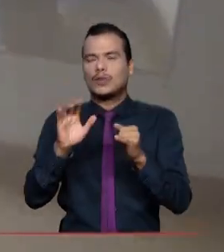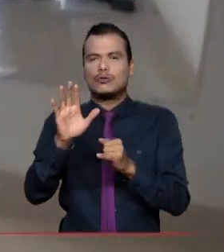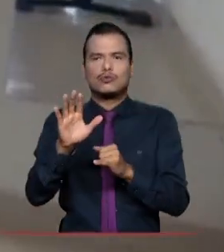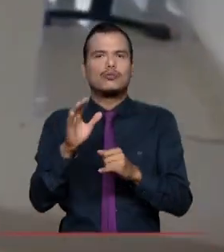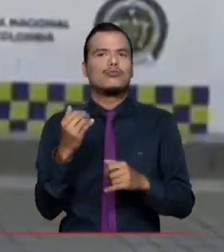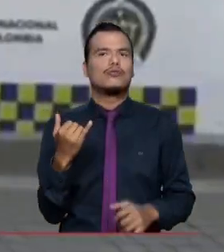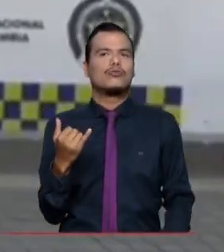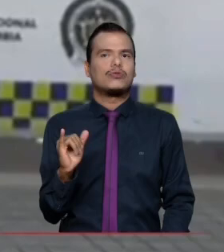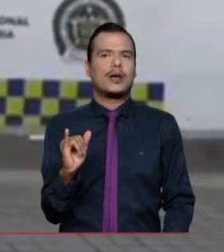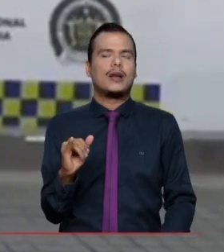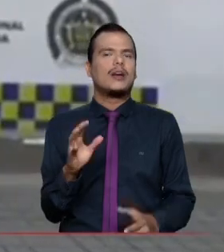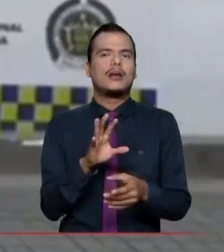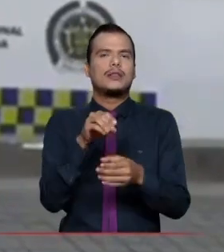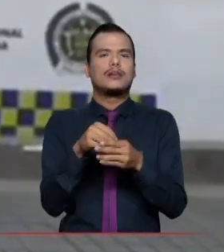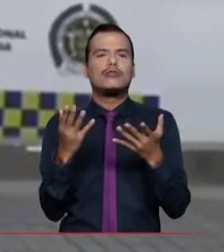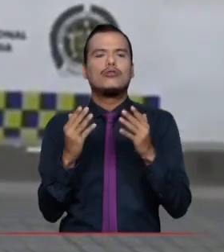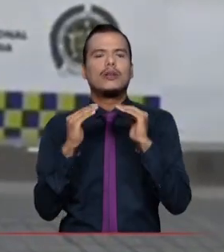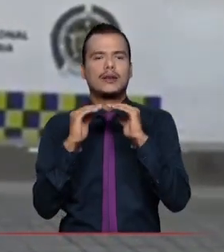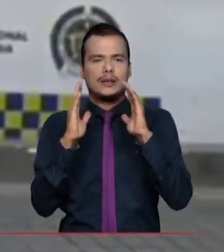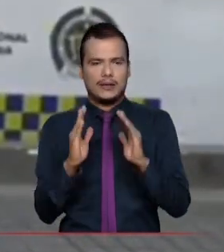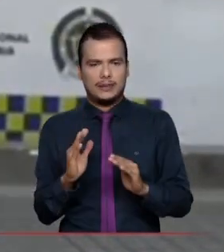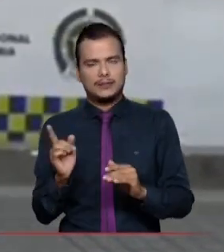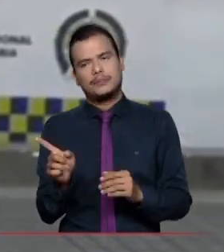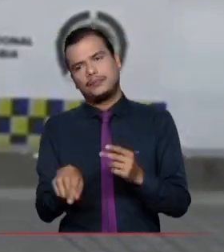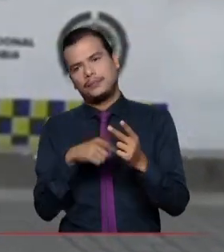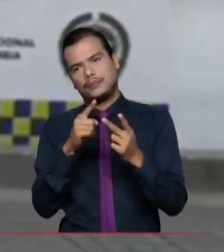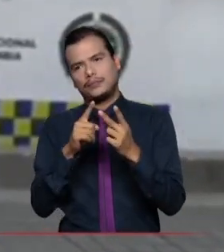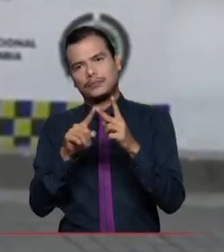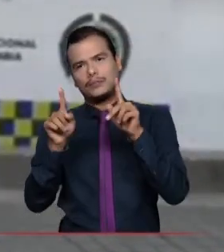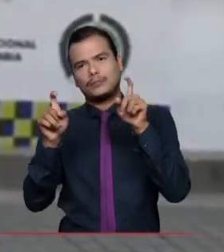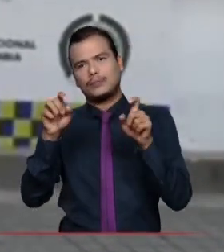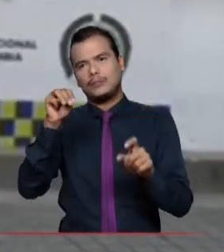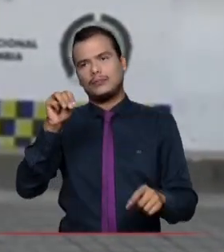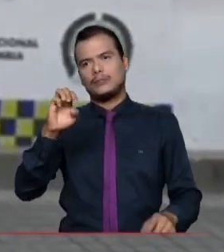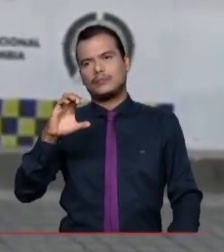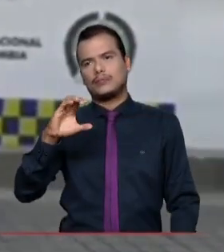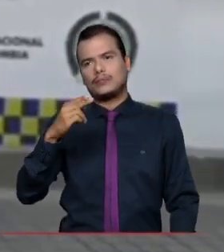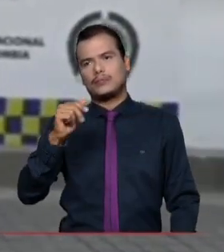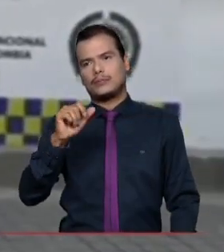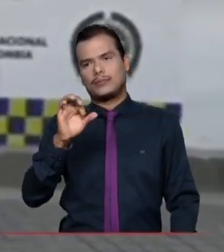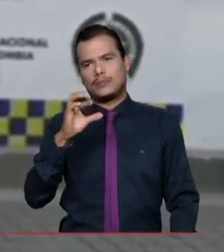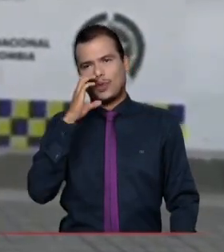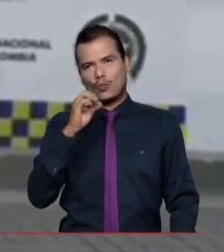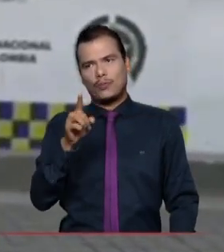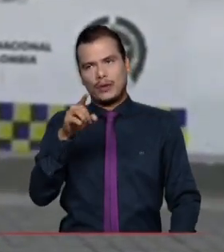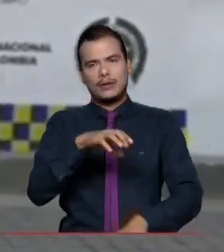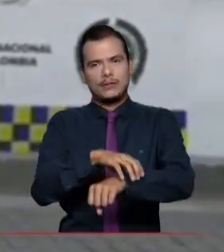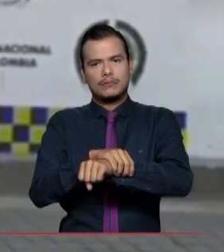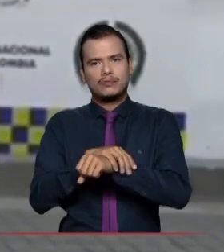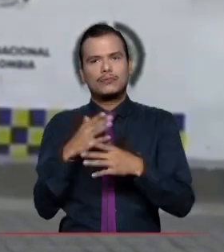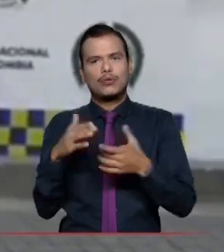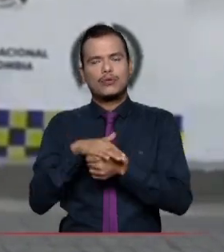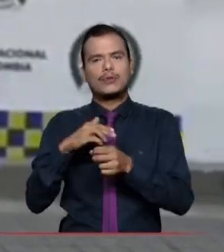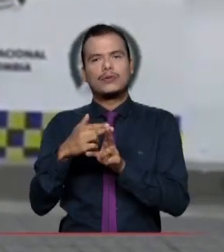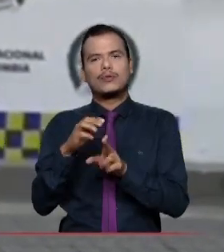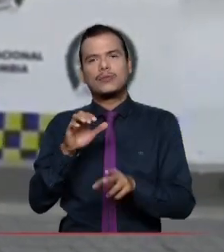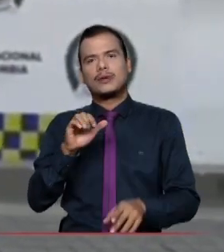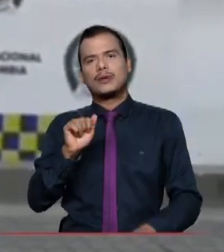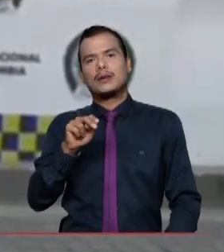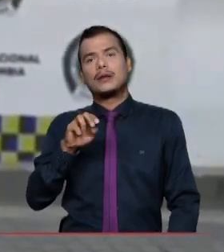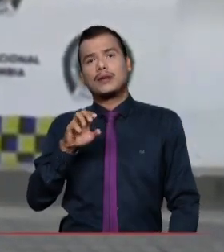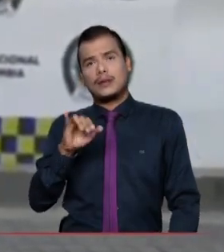El otro delincuente es alias Mechas, quien fue ubicado en el barrio El Caney con orden de captura, pues ya registraba